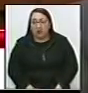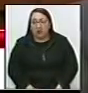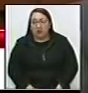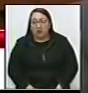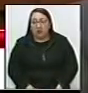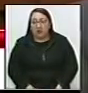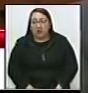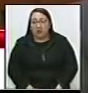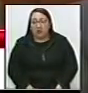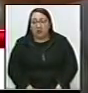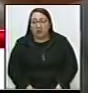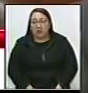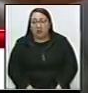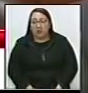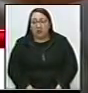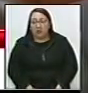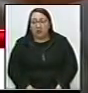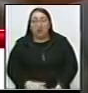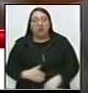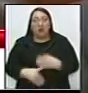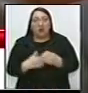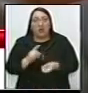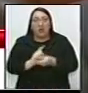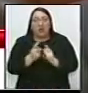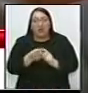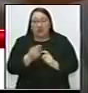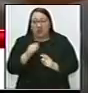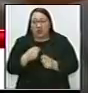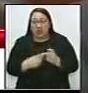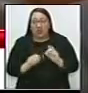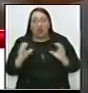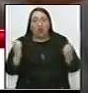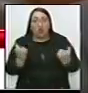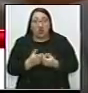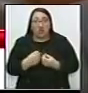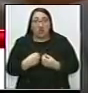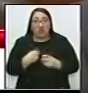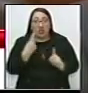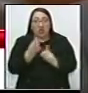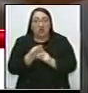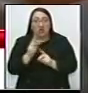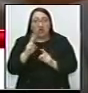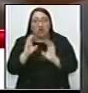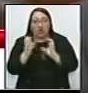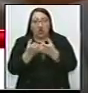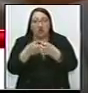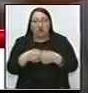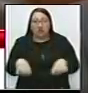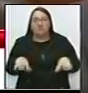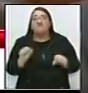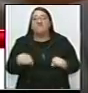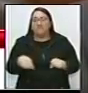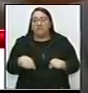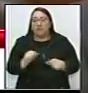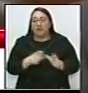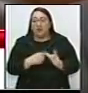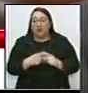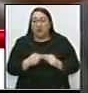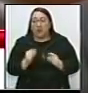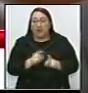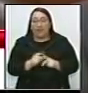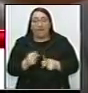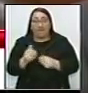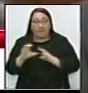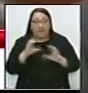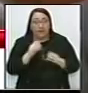a acometer, presidente, es el proceso de reformas a que el Congreso vaya hacia una bicameralidad, en la cual también, en